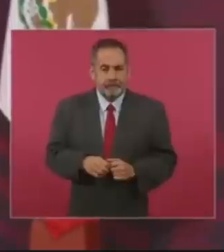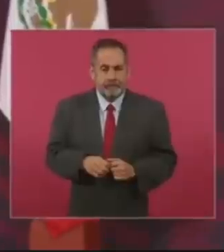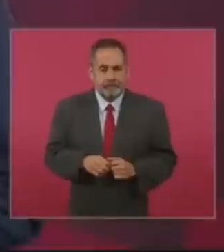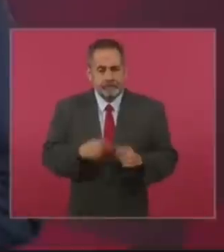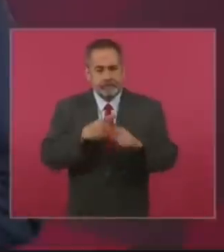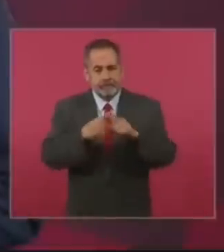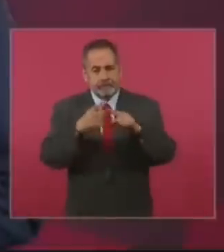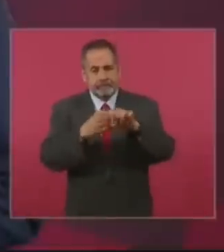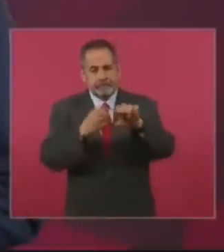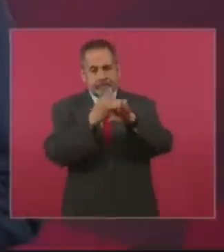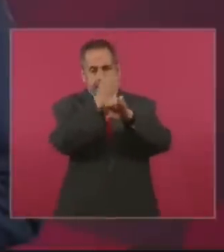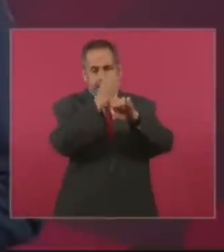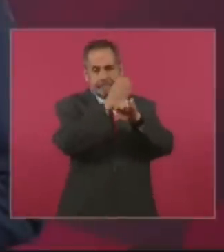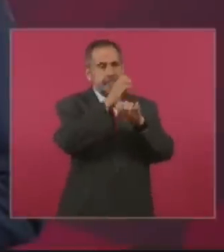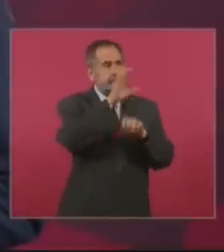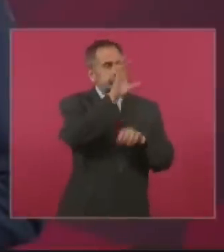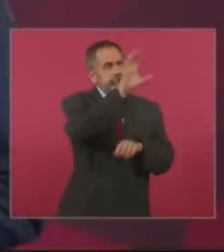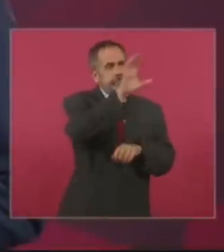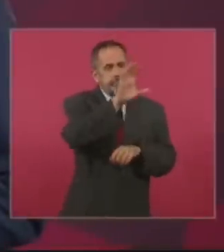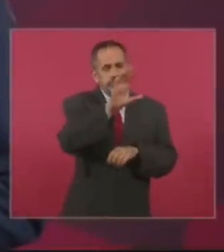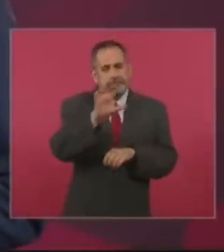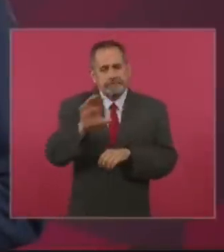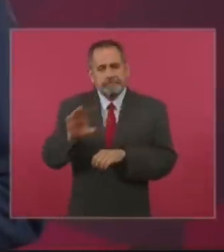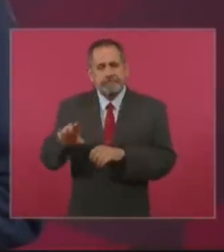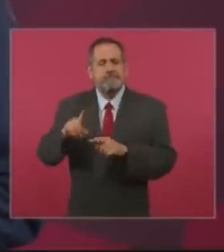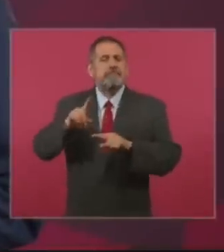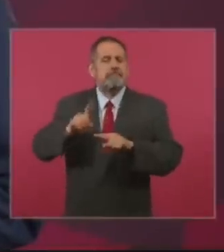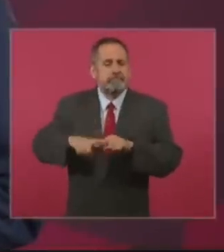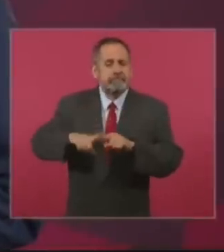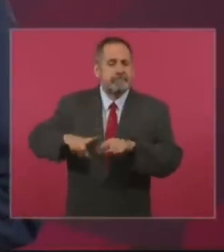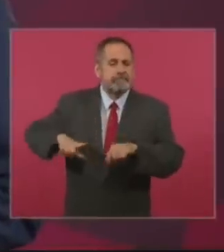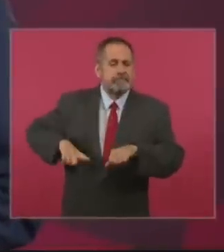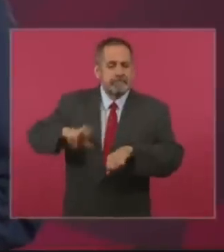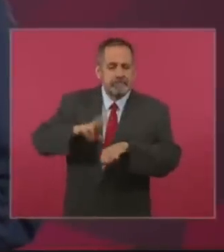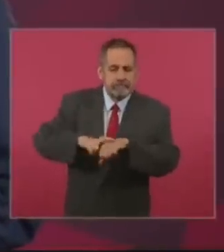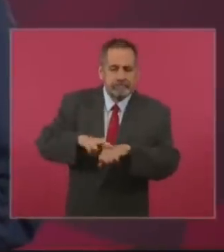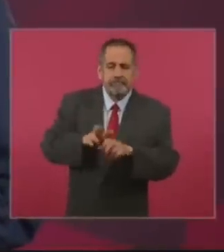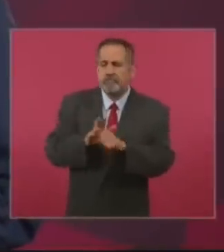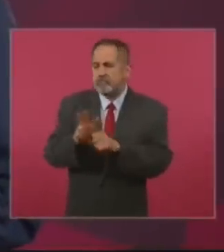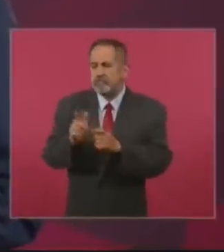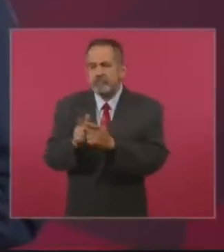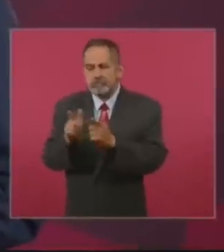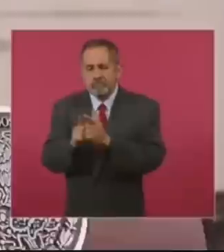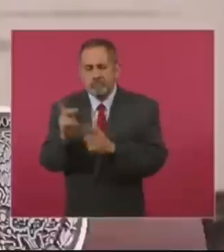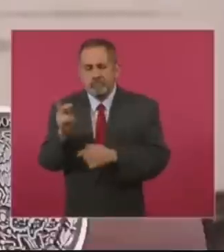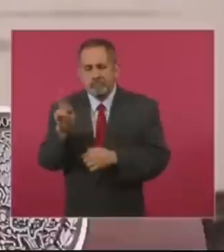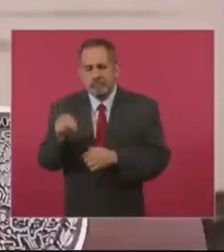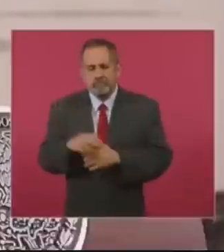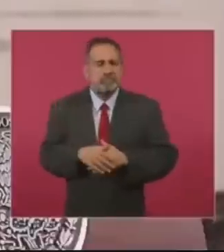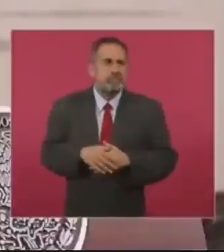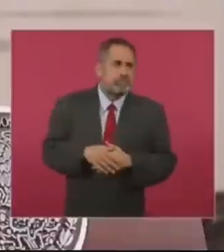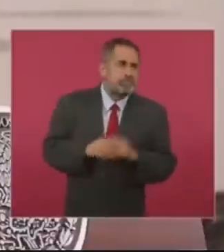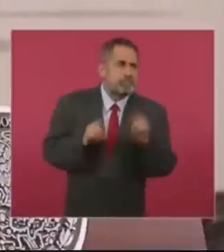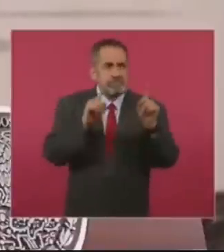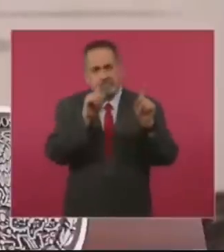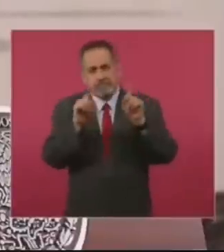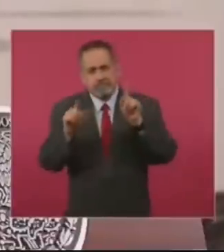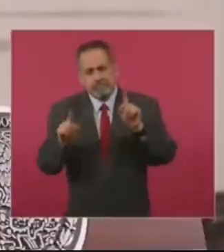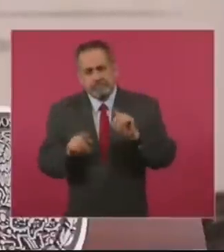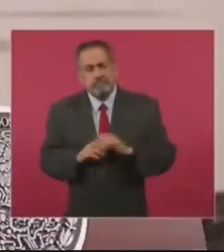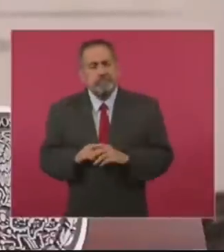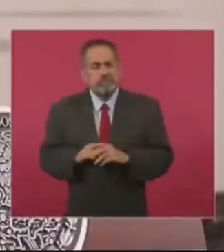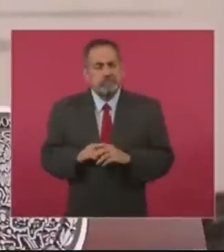en los Estados y pues ahí cinco partidos